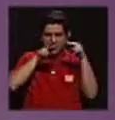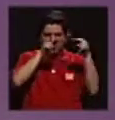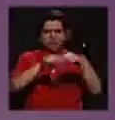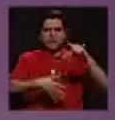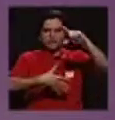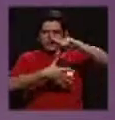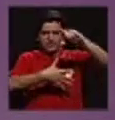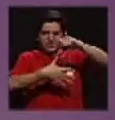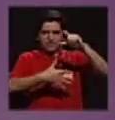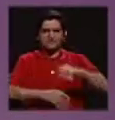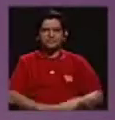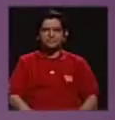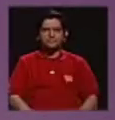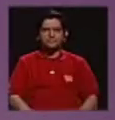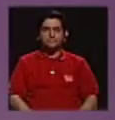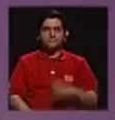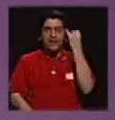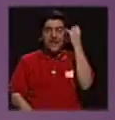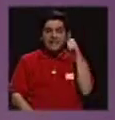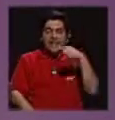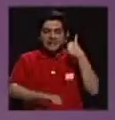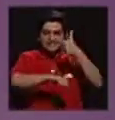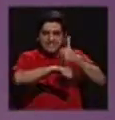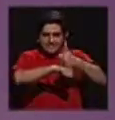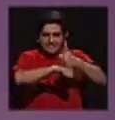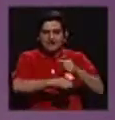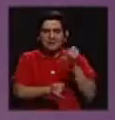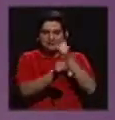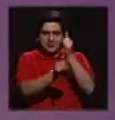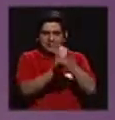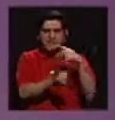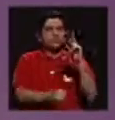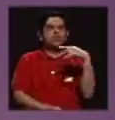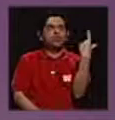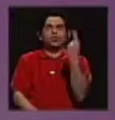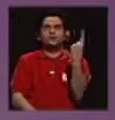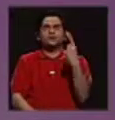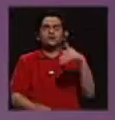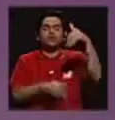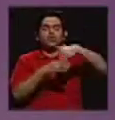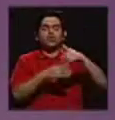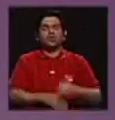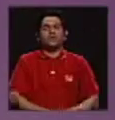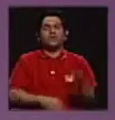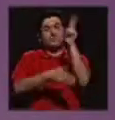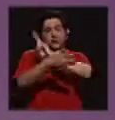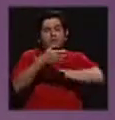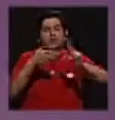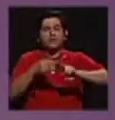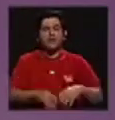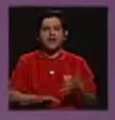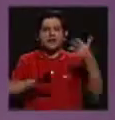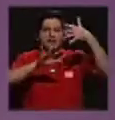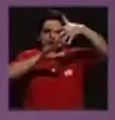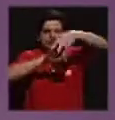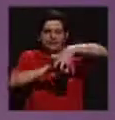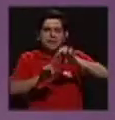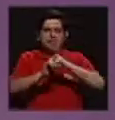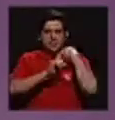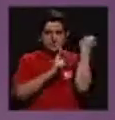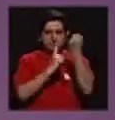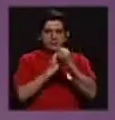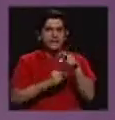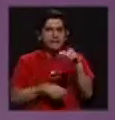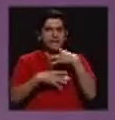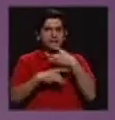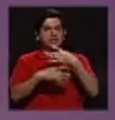Observatorio Latinoamericano. La idea fue crear esta instancia, pero que no se quede únicamente dentro del marco de la academia, sino que se integre la sociedad civil. Esto, digamos,